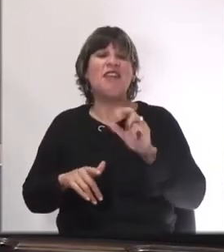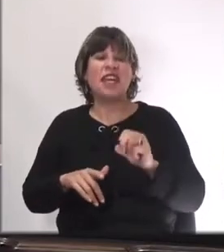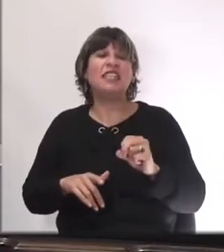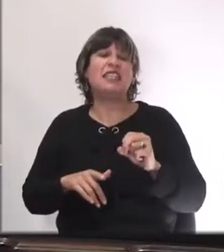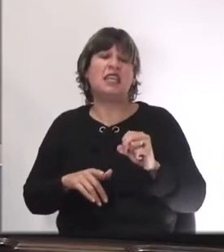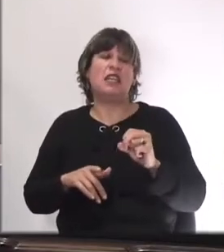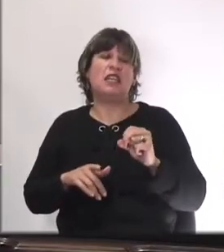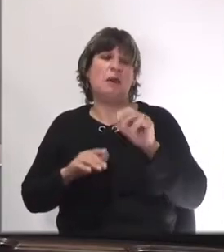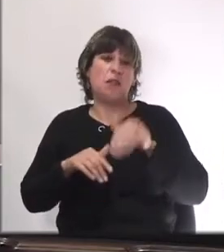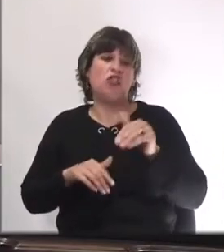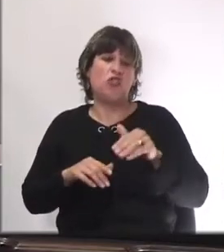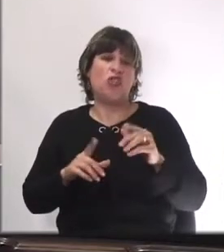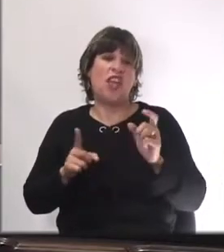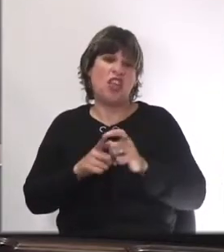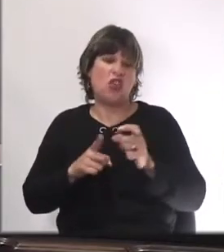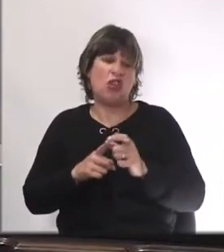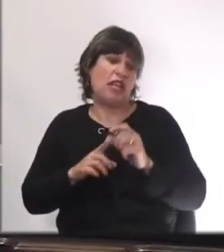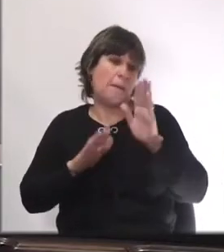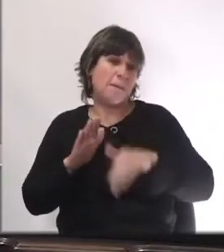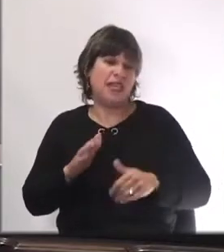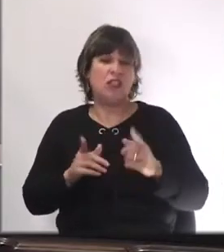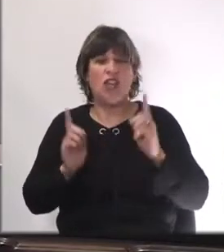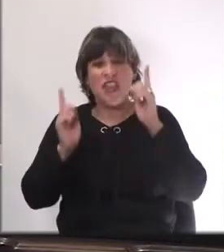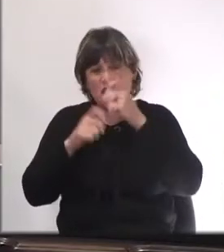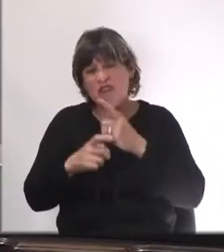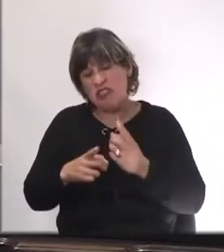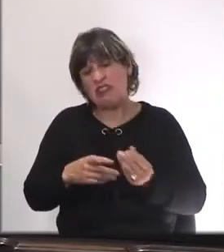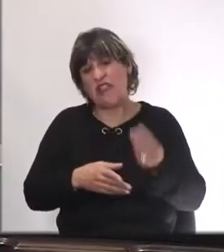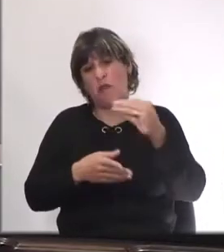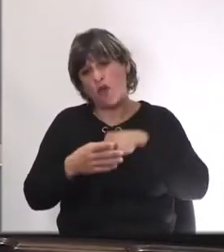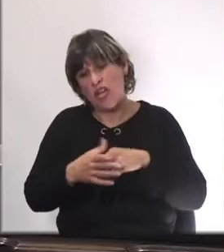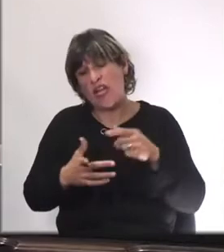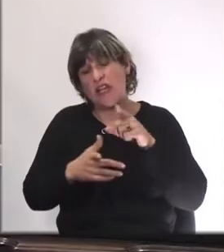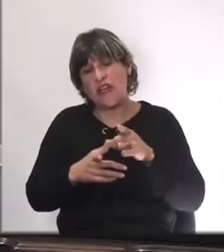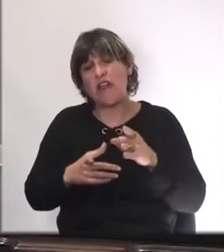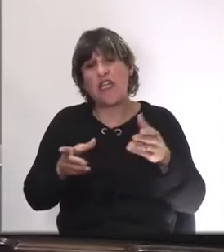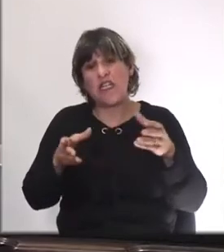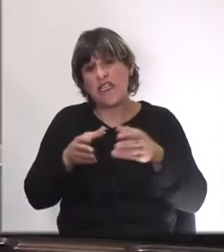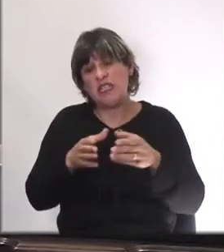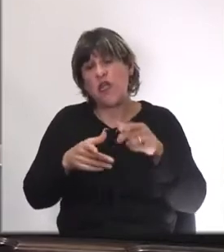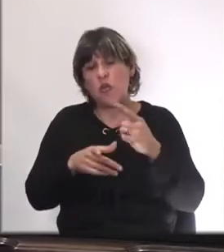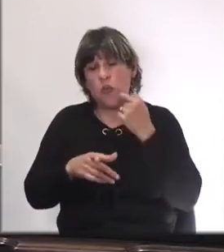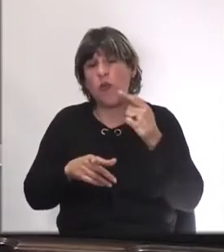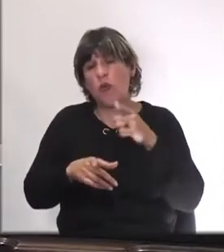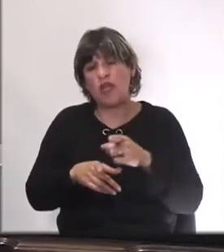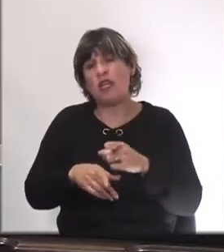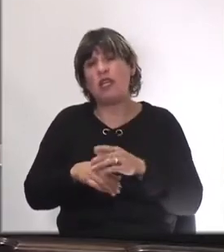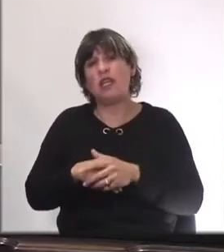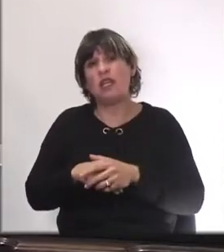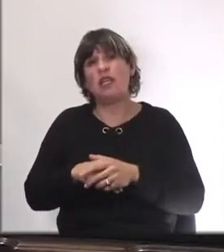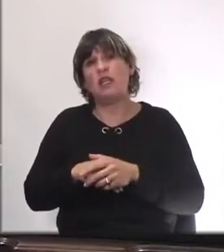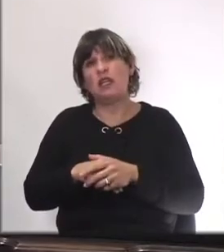Esas cosas es muy difícil ponerlas en la categoría de recortes, de